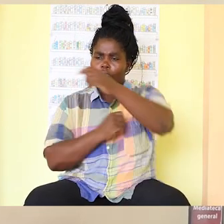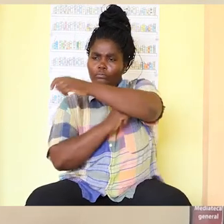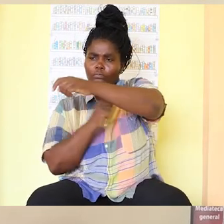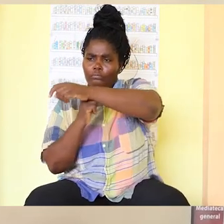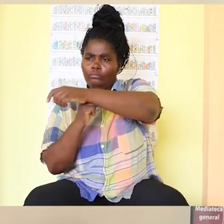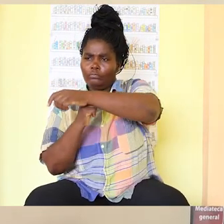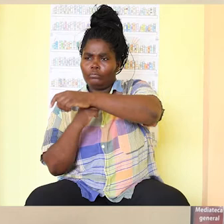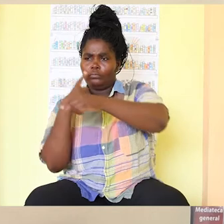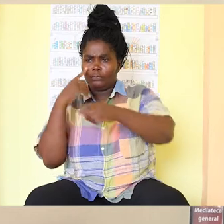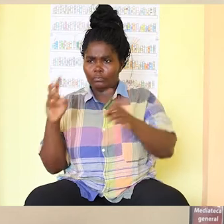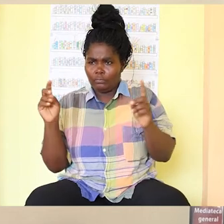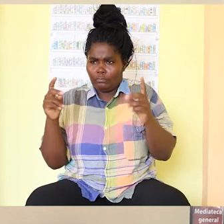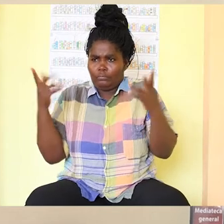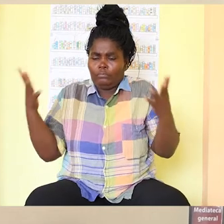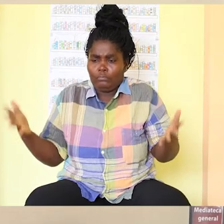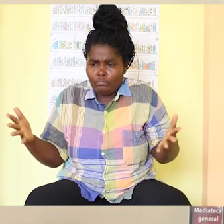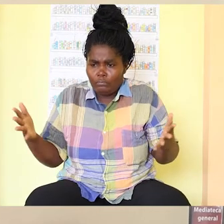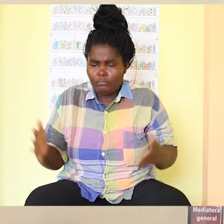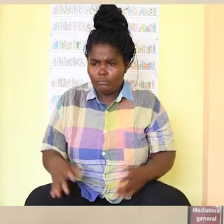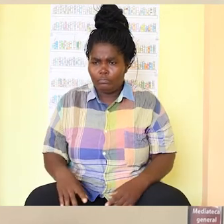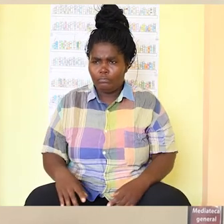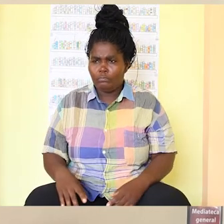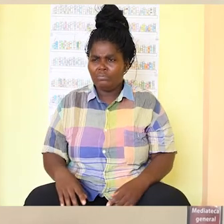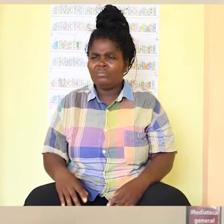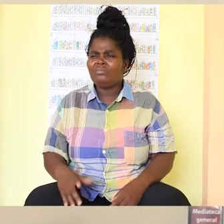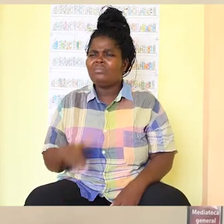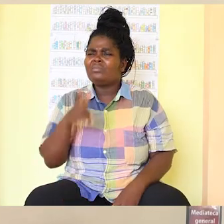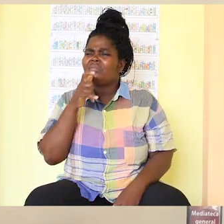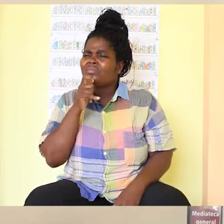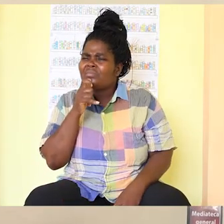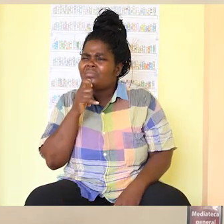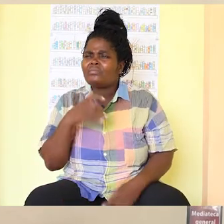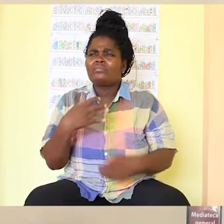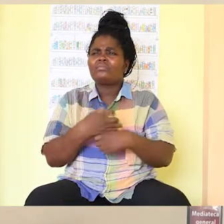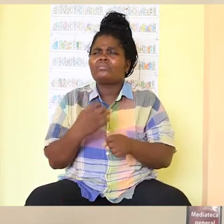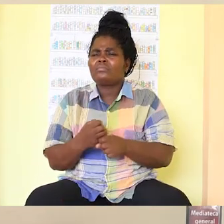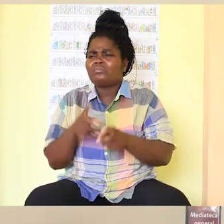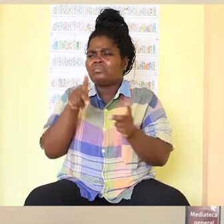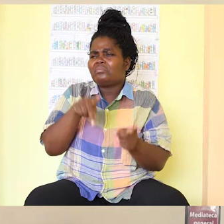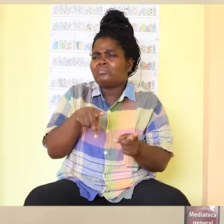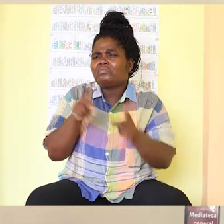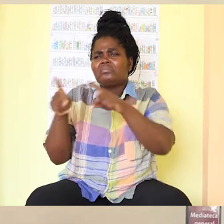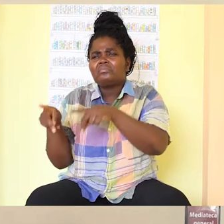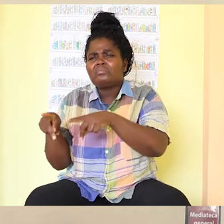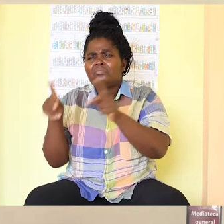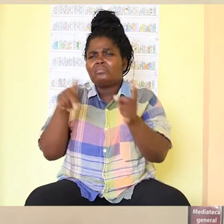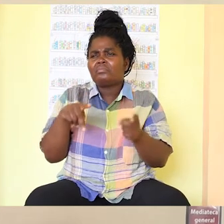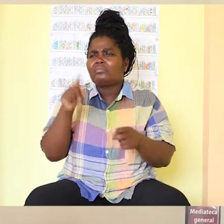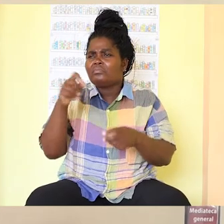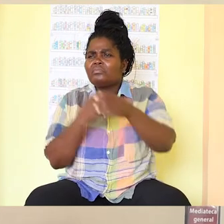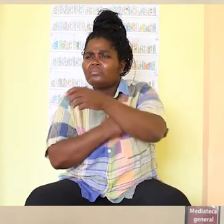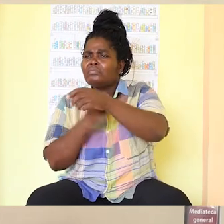puente, aparece el ogro. ¿Quién hace patín, patín, patín, patín por mi